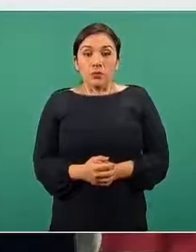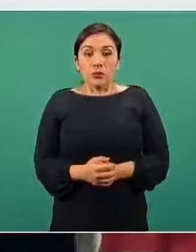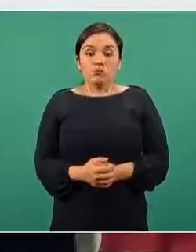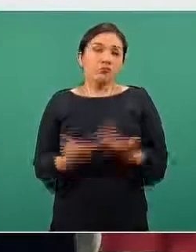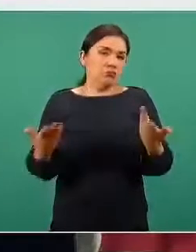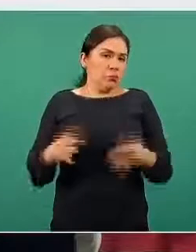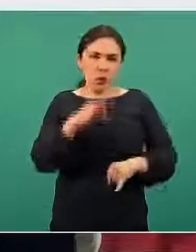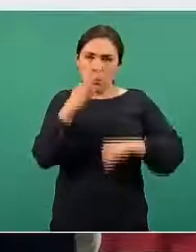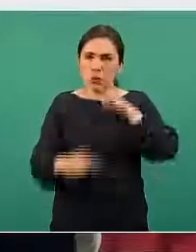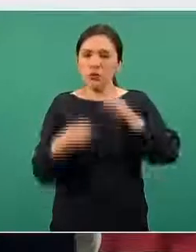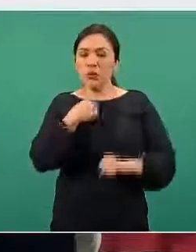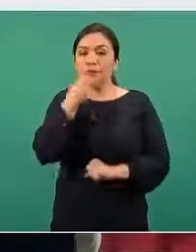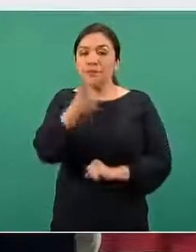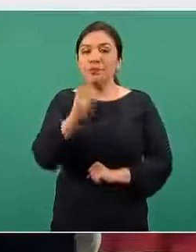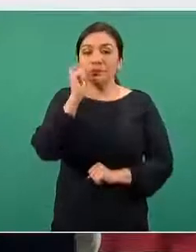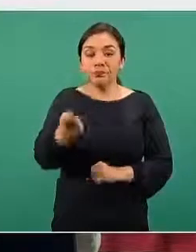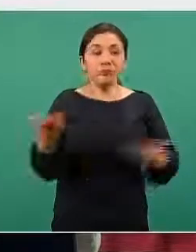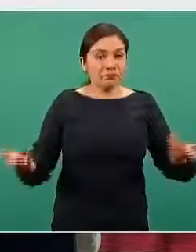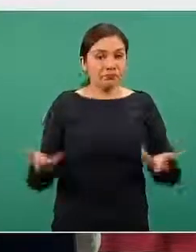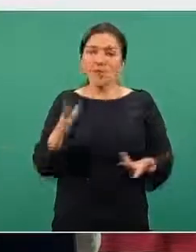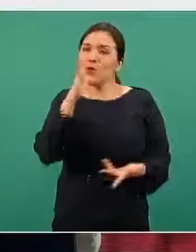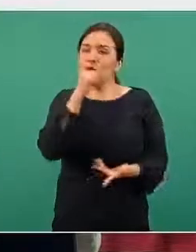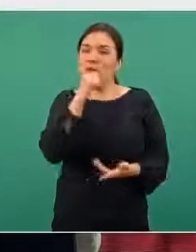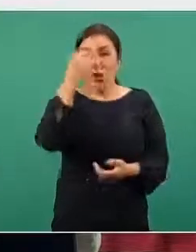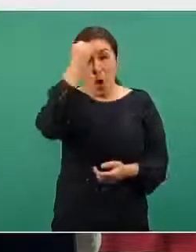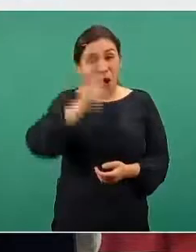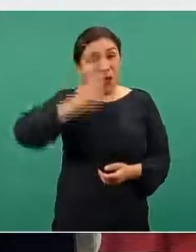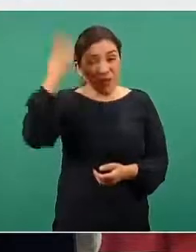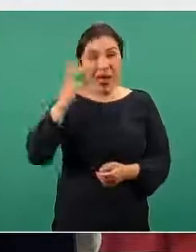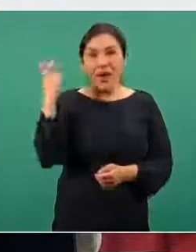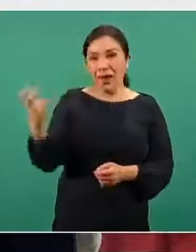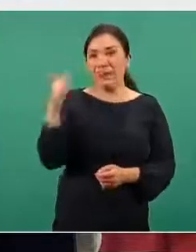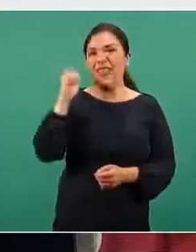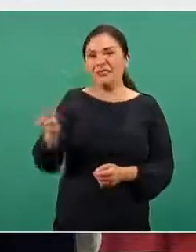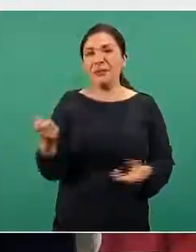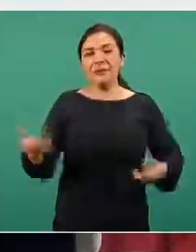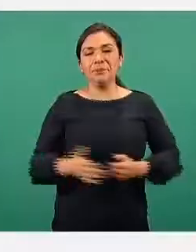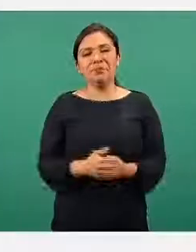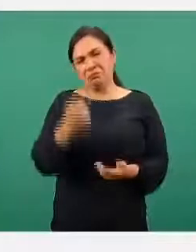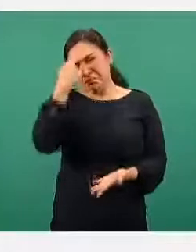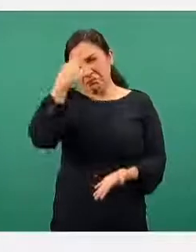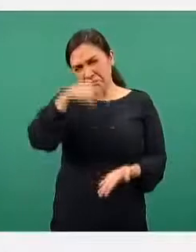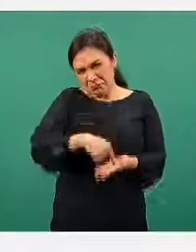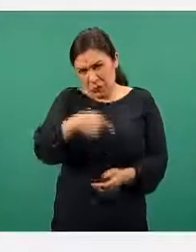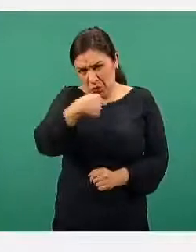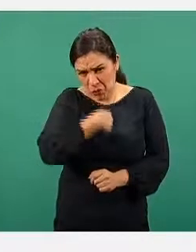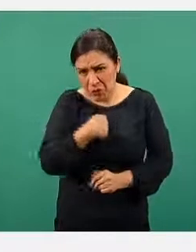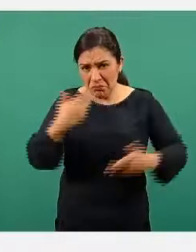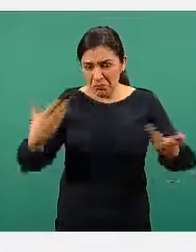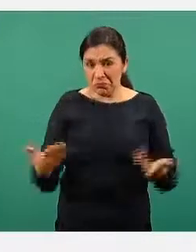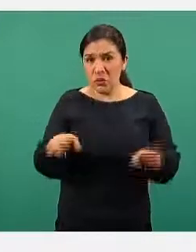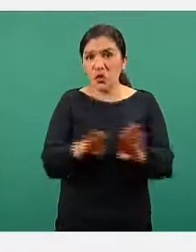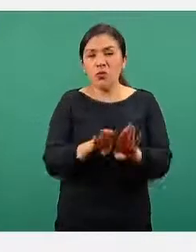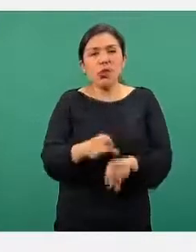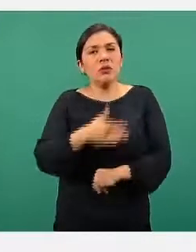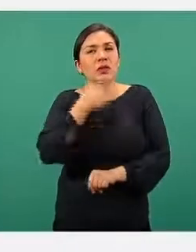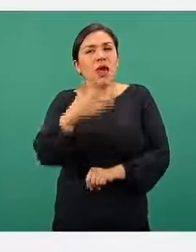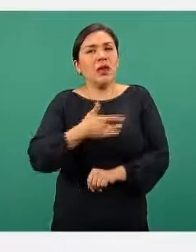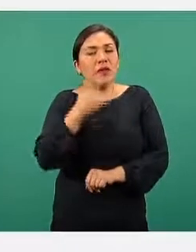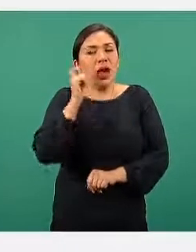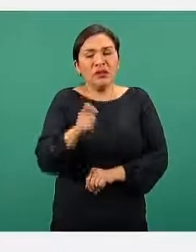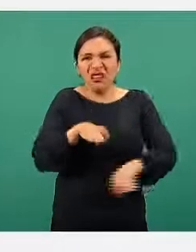quiero concluir con esto, no podía obviarlo. Yo creo que el espíritu de este